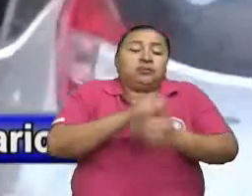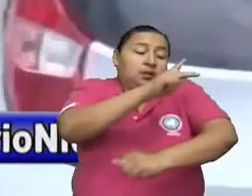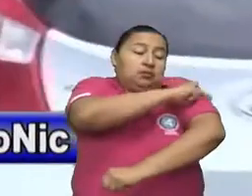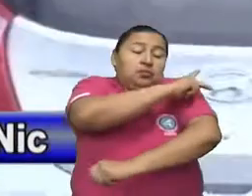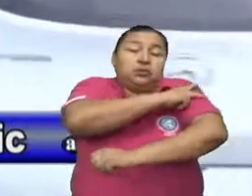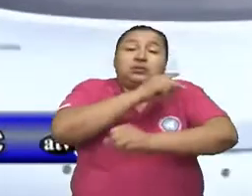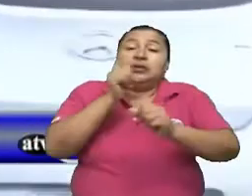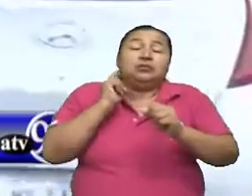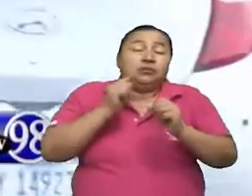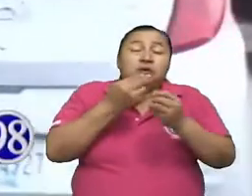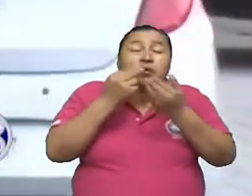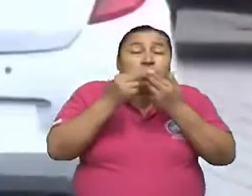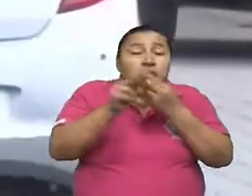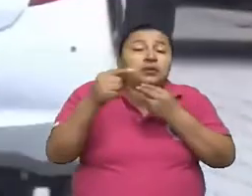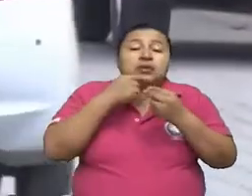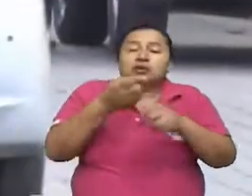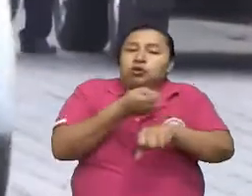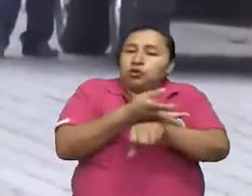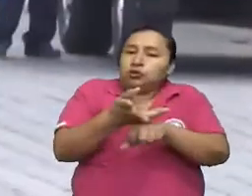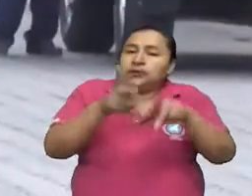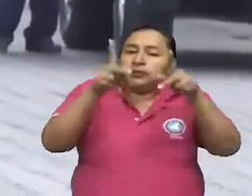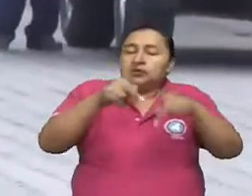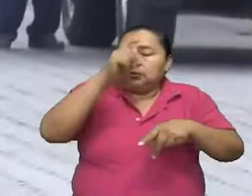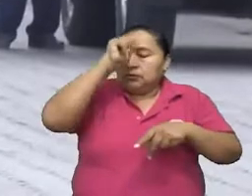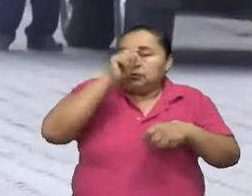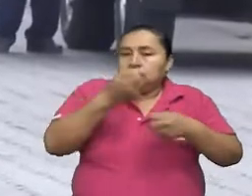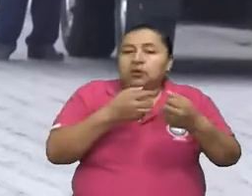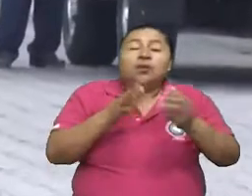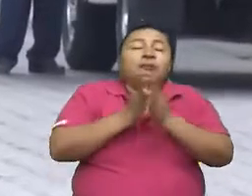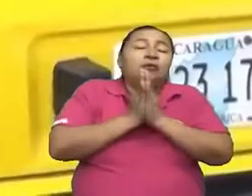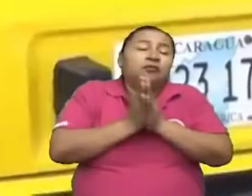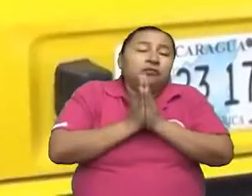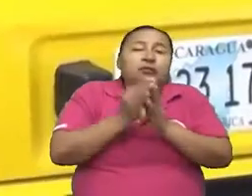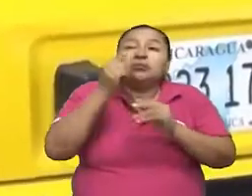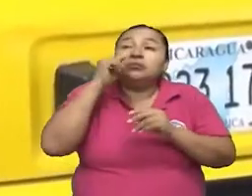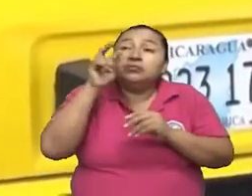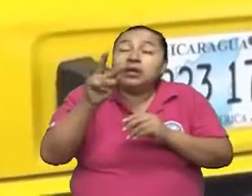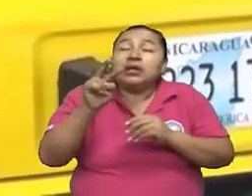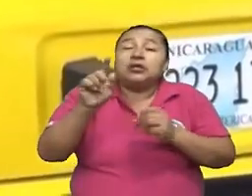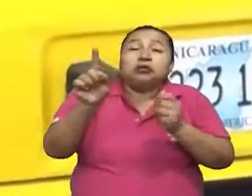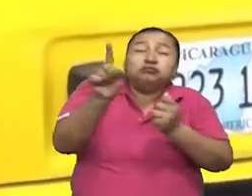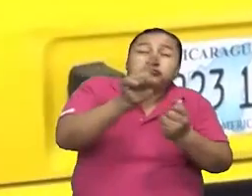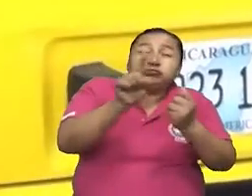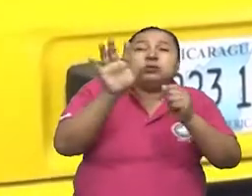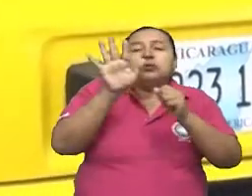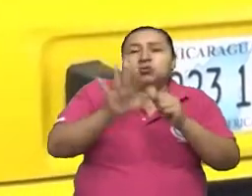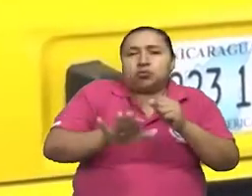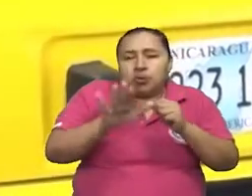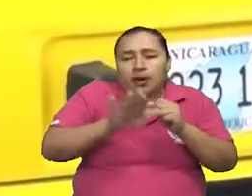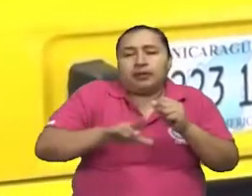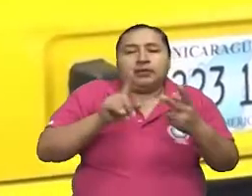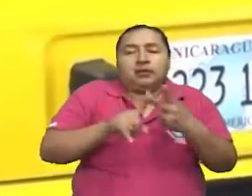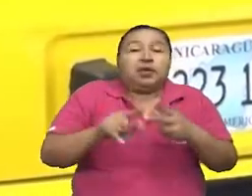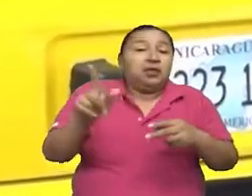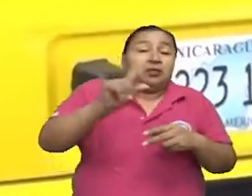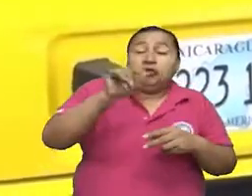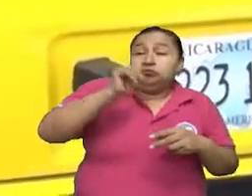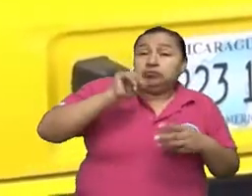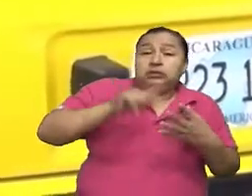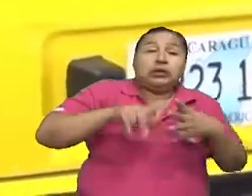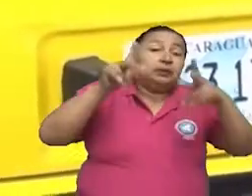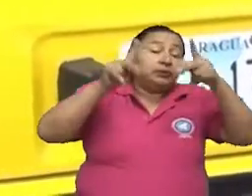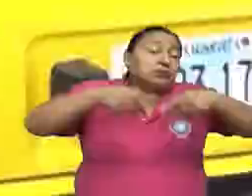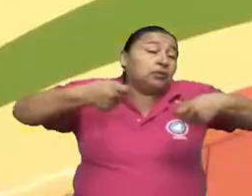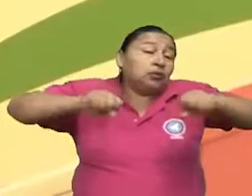Tránsito recomienda a los conductores respetar los límites de velocidad y no tomar cuando se maneje, y a los motociclistas les